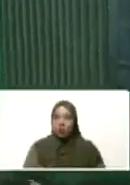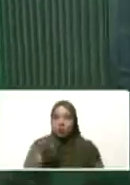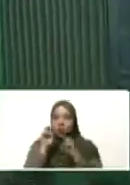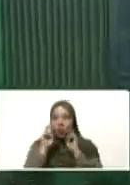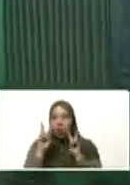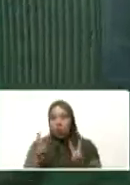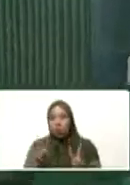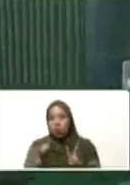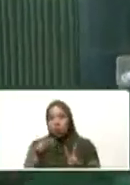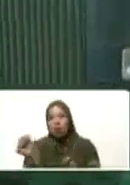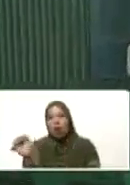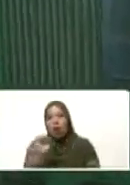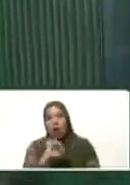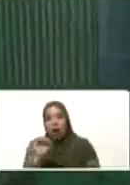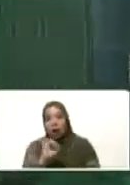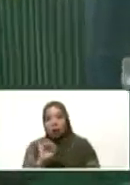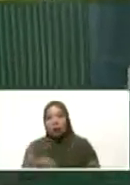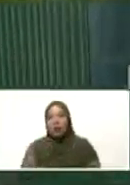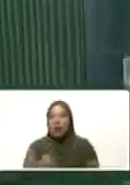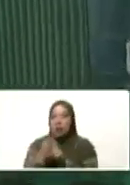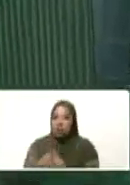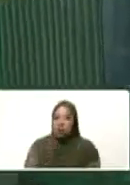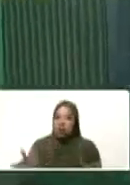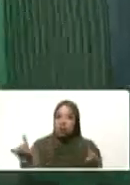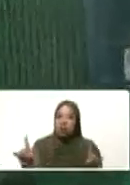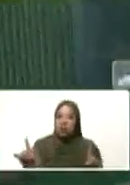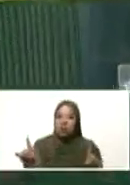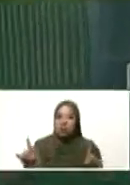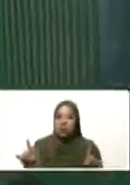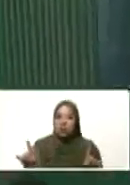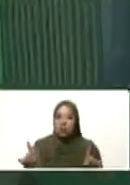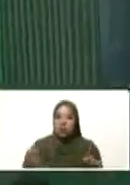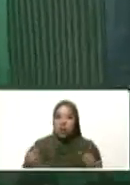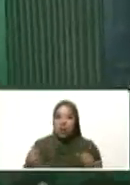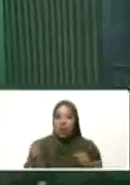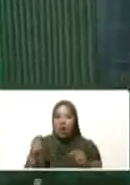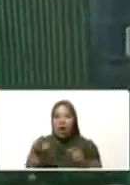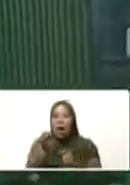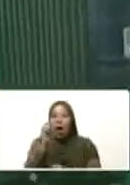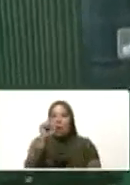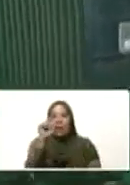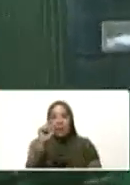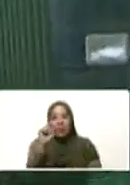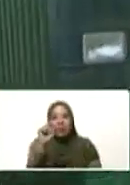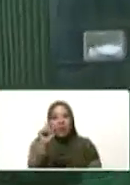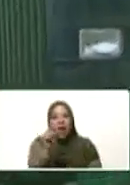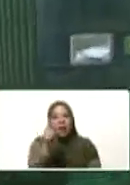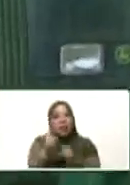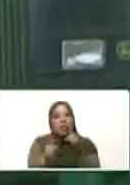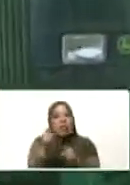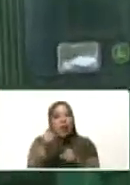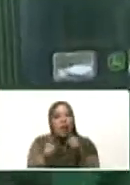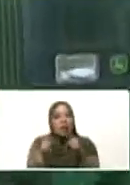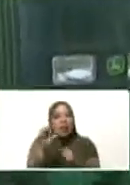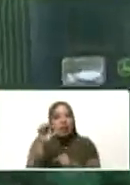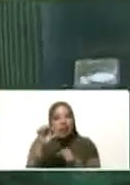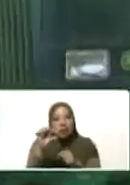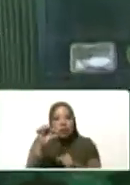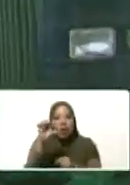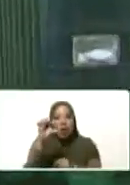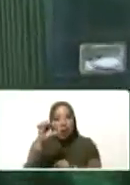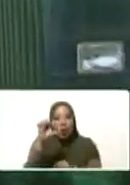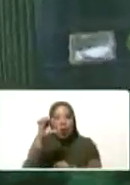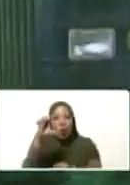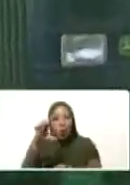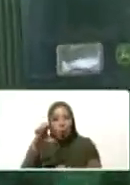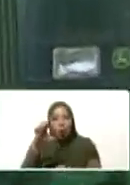cuando venía hacia acá, hay varios tamaños de la soya, lo que indica parte del potencial grande